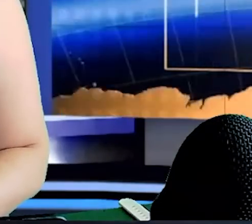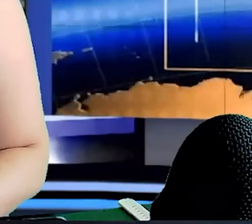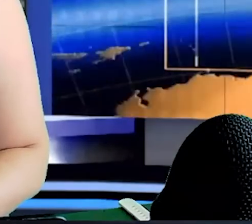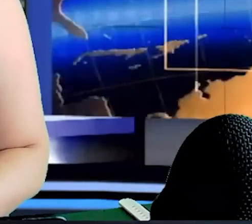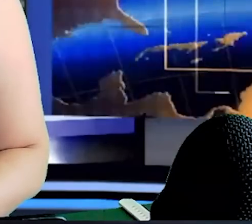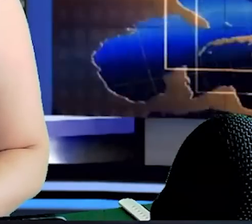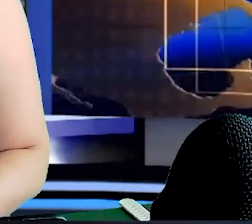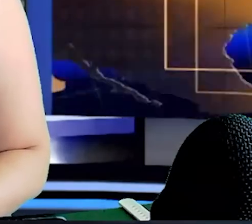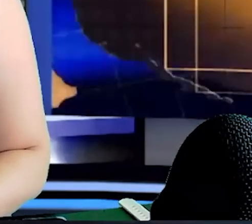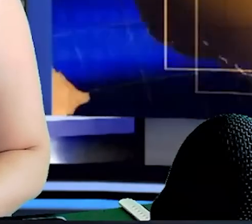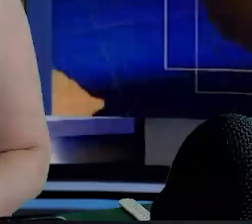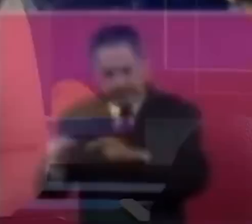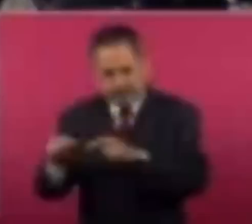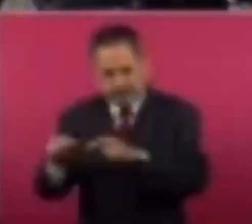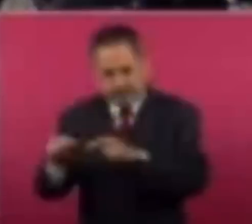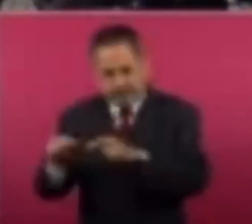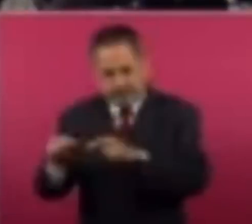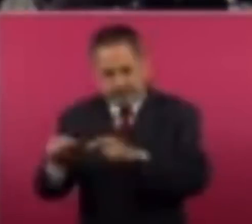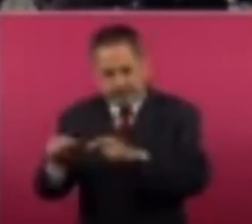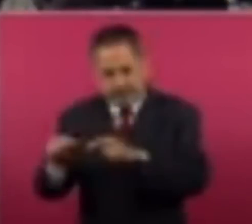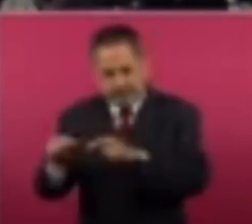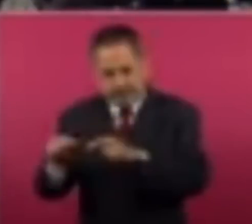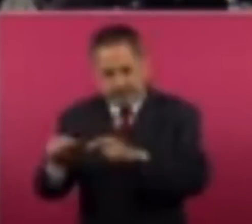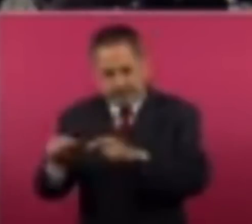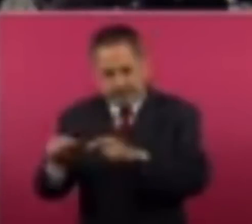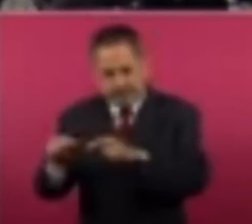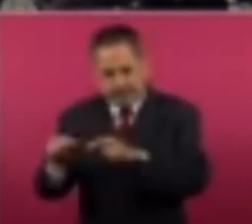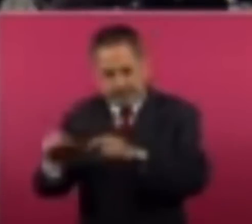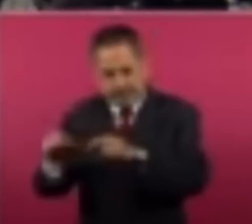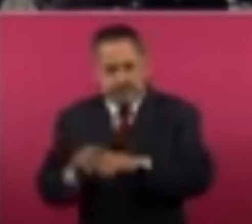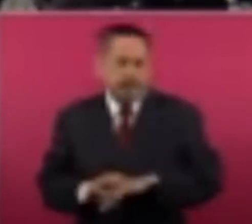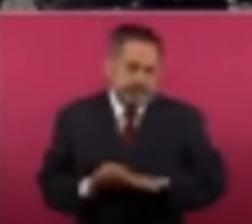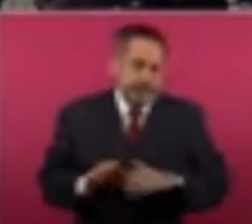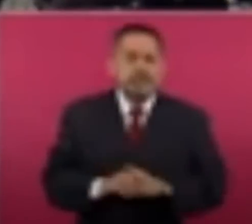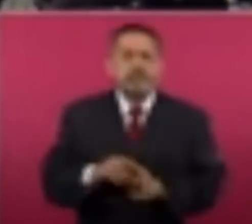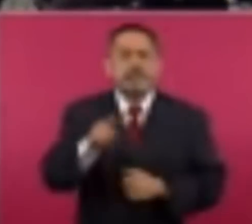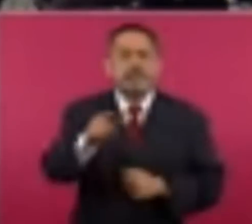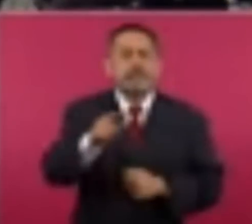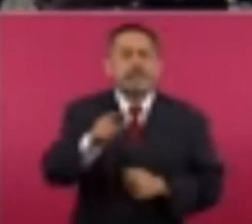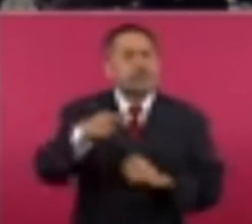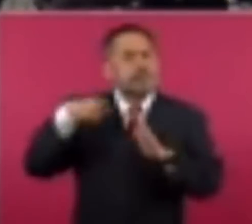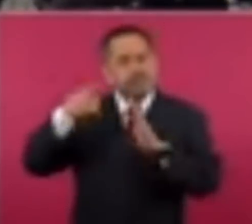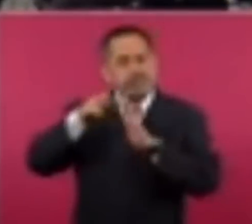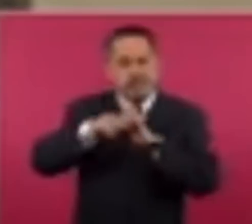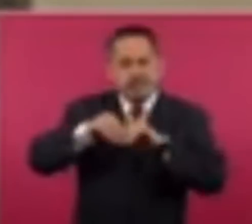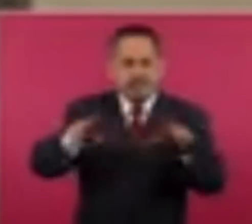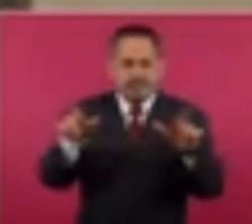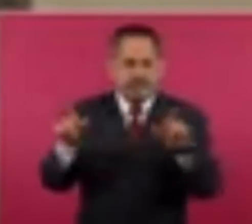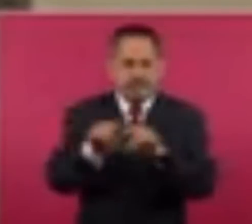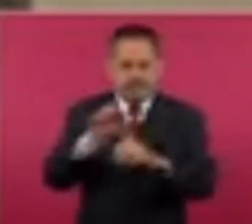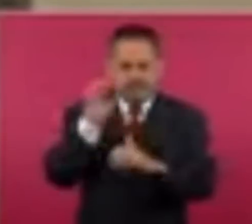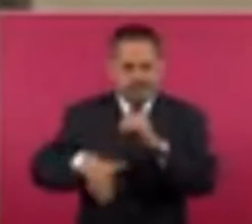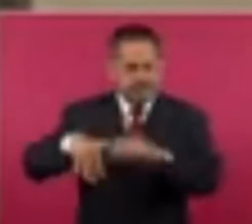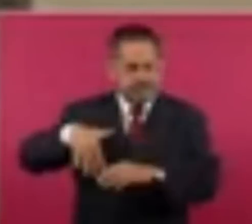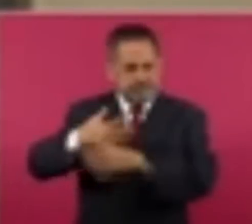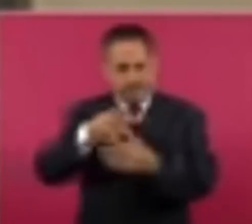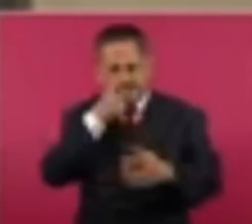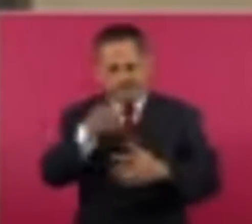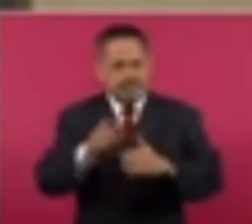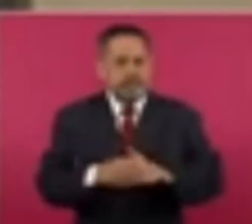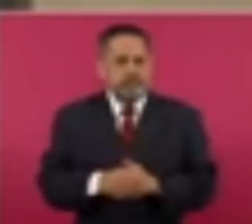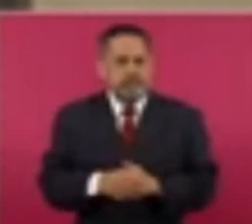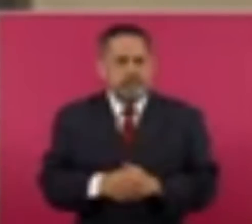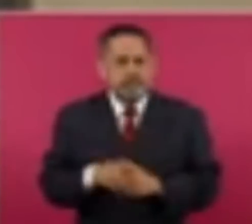de lleno con esta información. El documental, presidente, para cerrar,